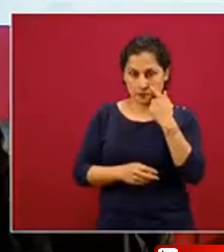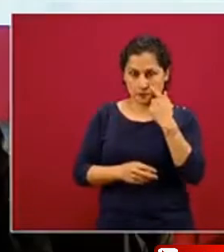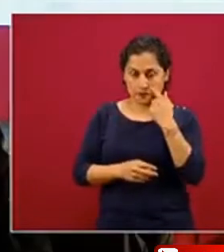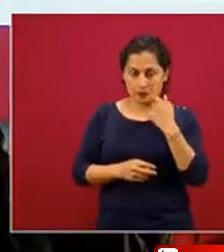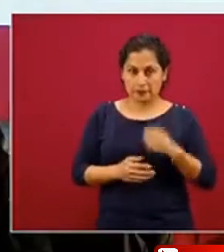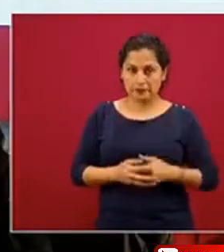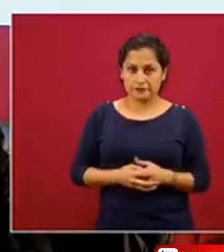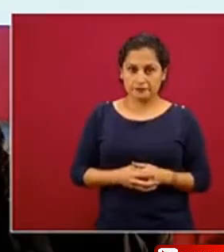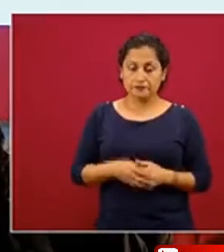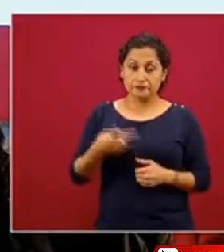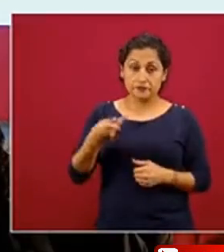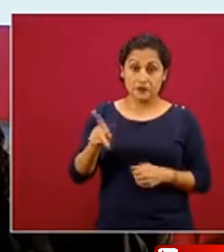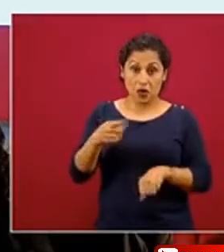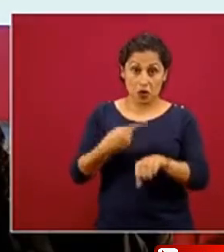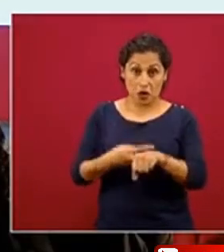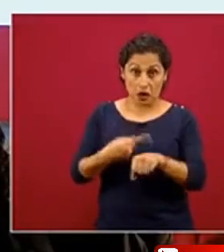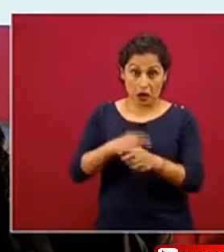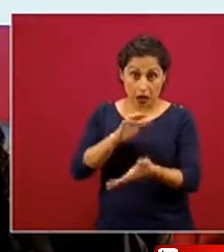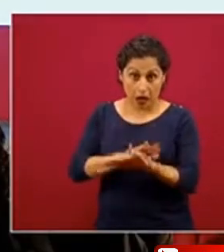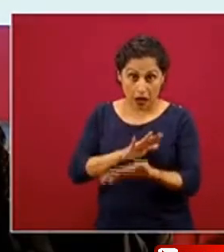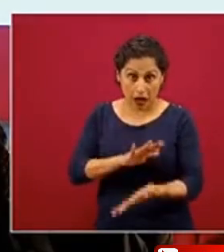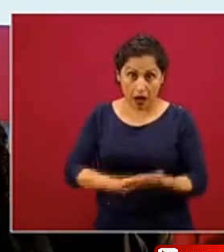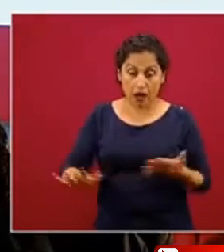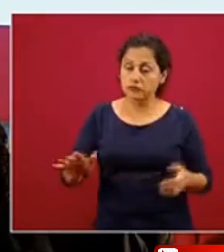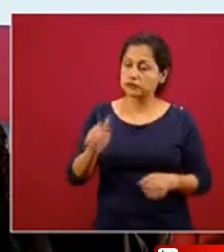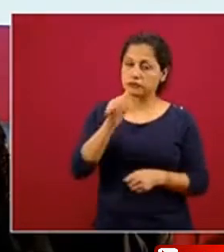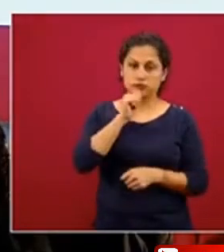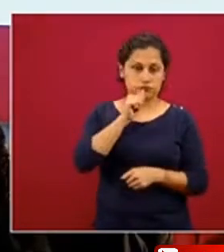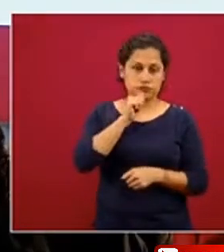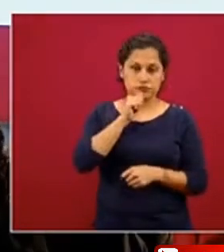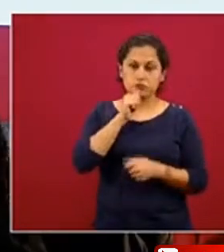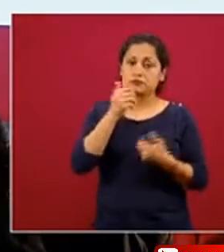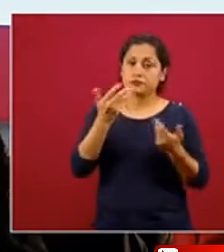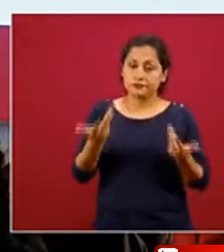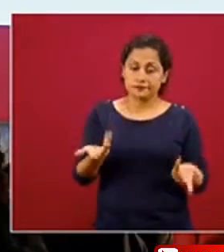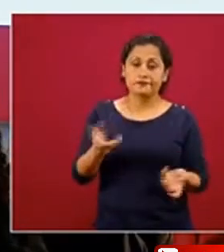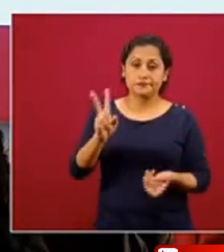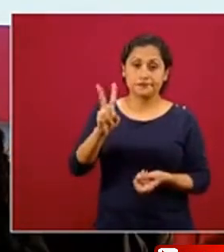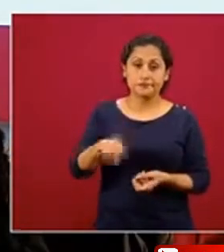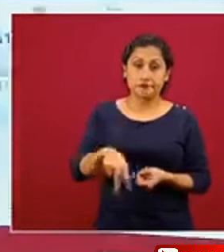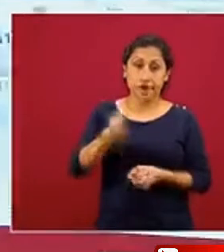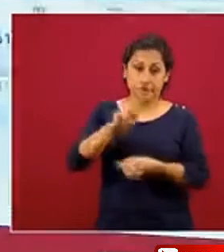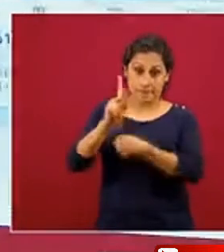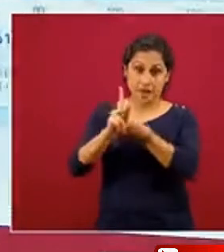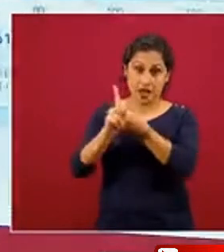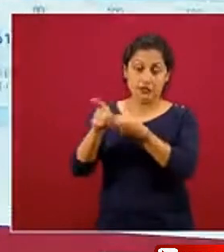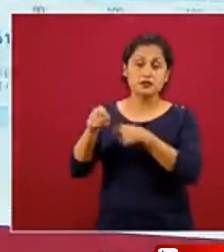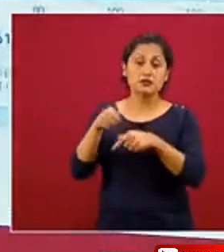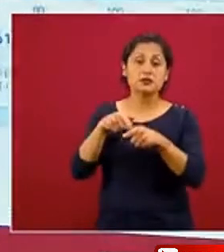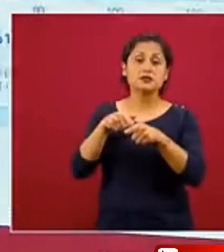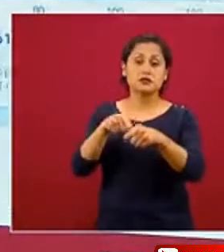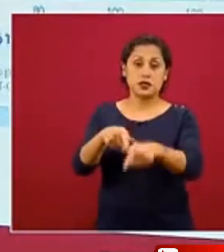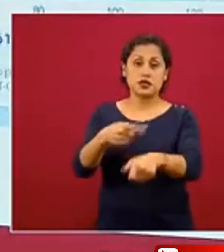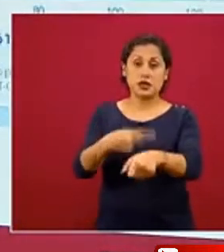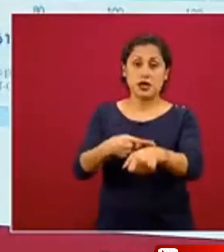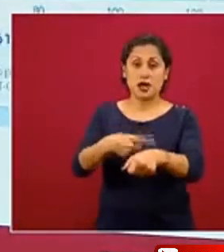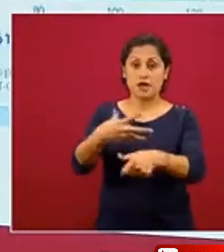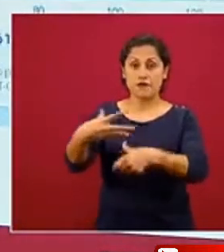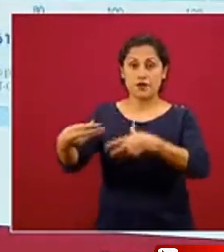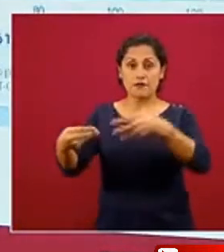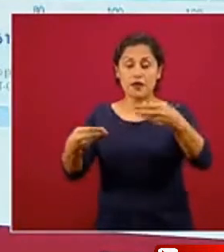haber terminado todavía sus epidemias. La transmisión sigue, desafortunadamente también en estos países, pero ya con